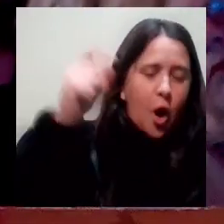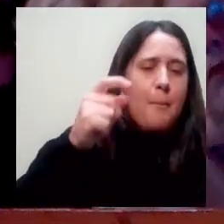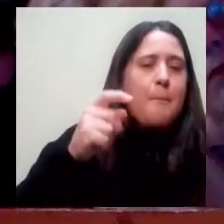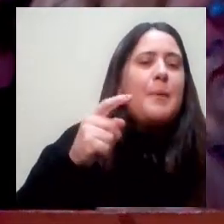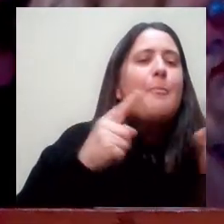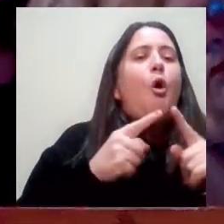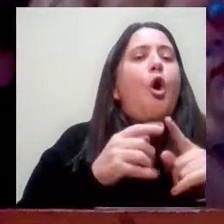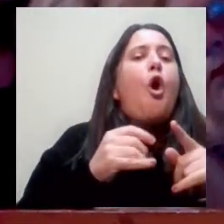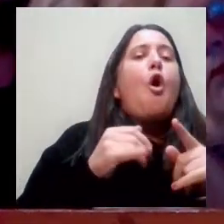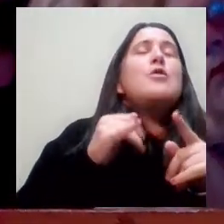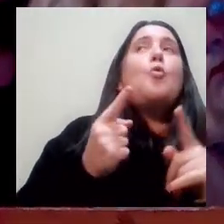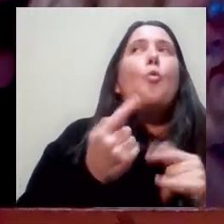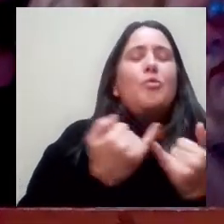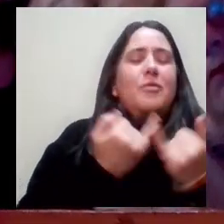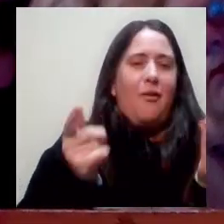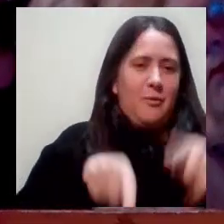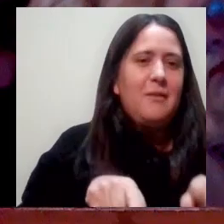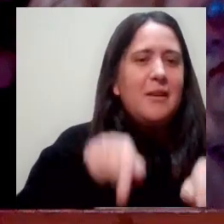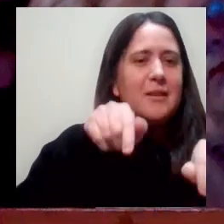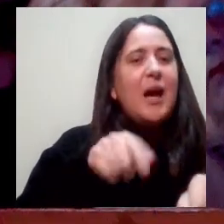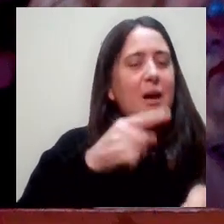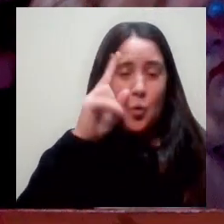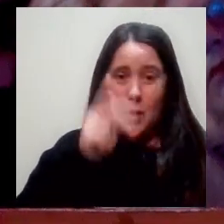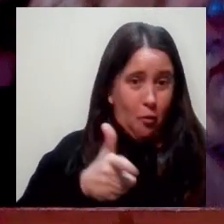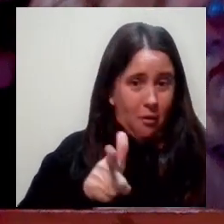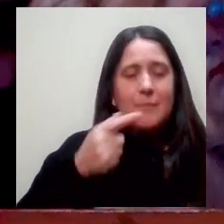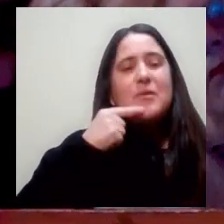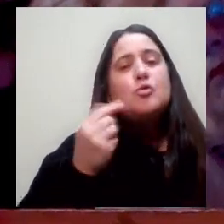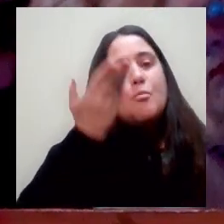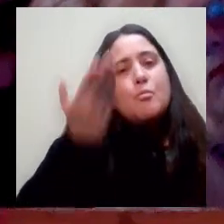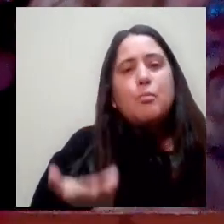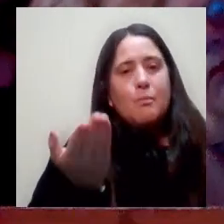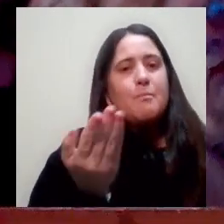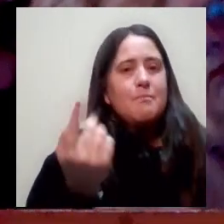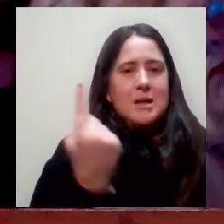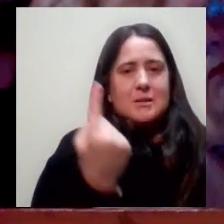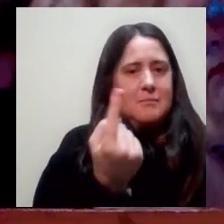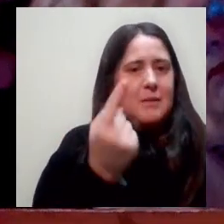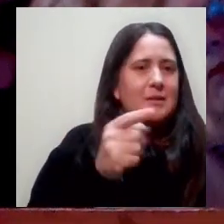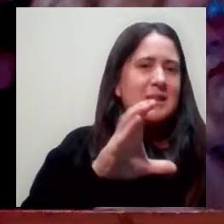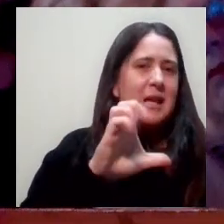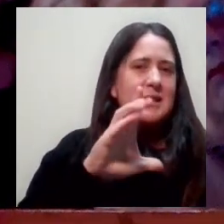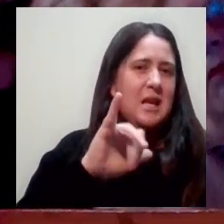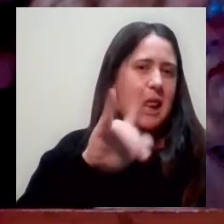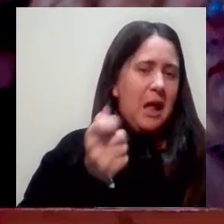Uruguay. Por allí su protagonista, Cecilia, que es un nombre falso, emigra